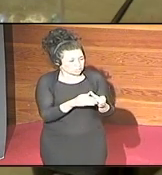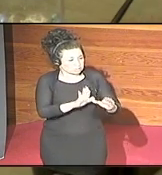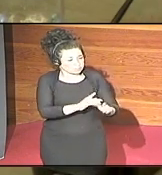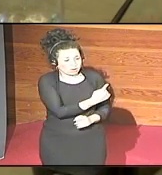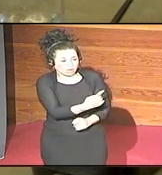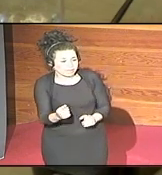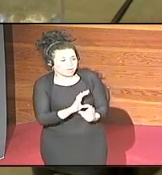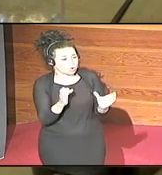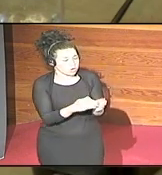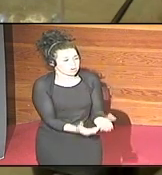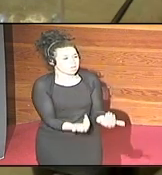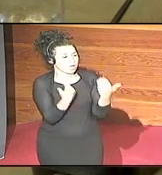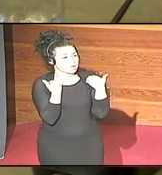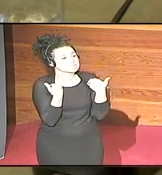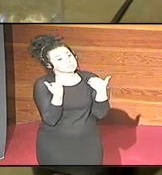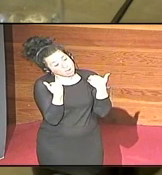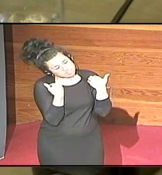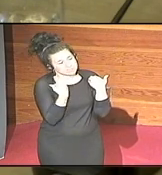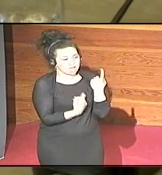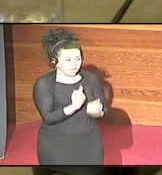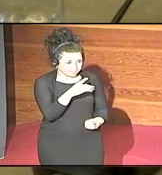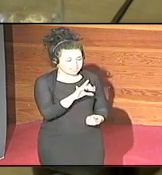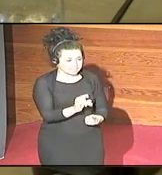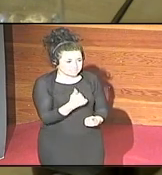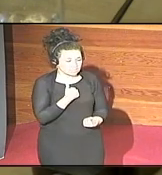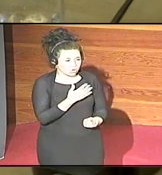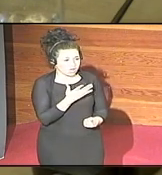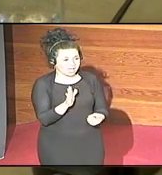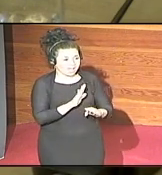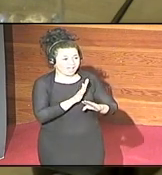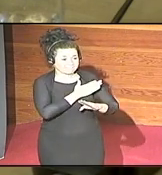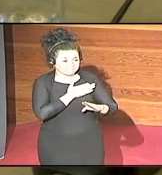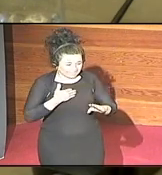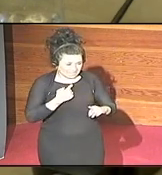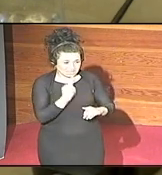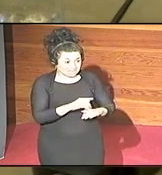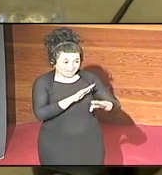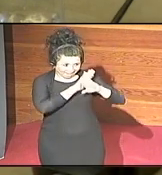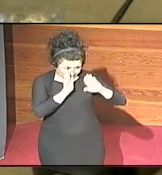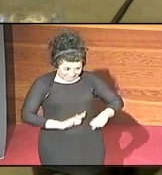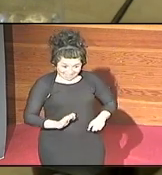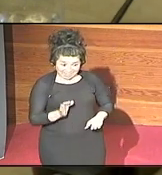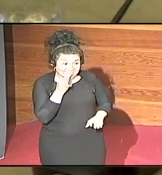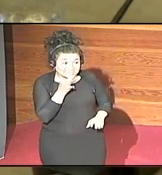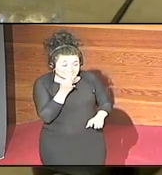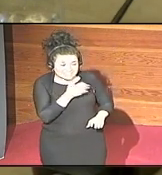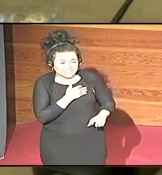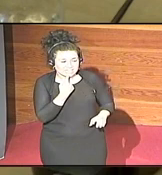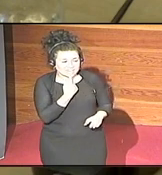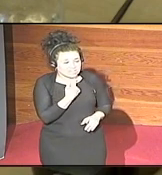responsabilidades colectivas, a veces sí, que es lo que yo quería decir al final. Yo creo que la población